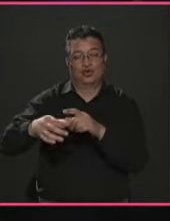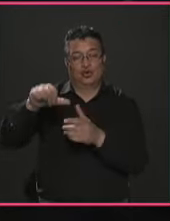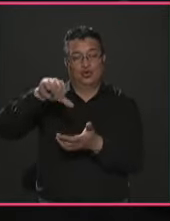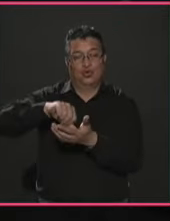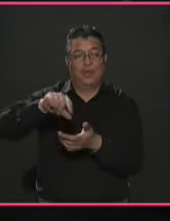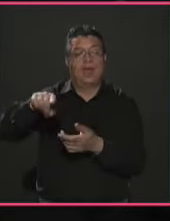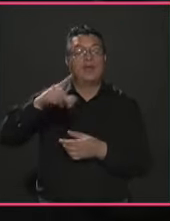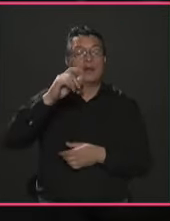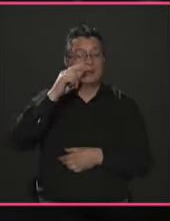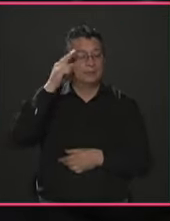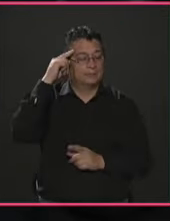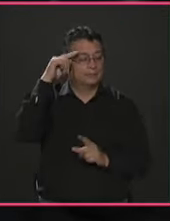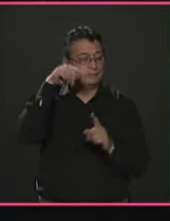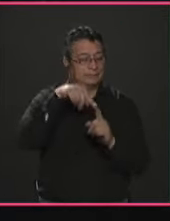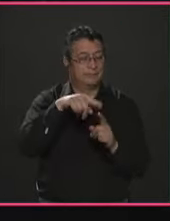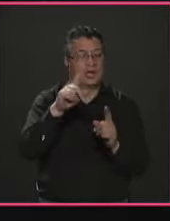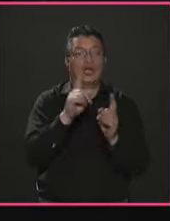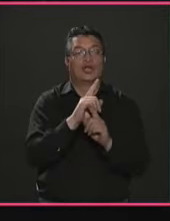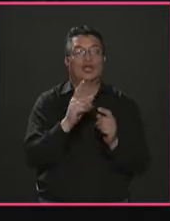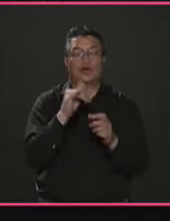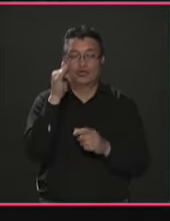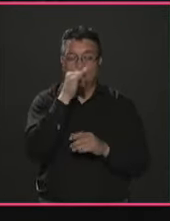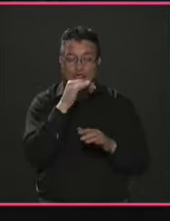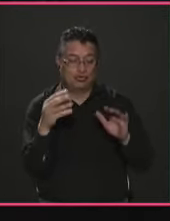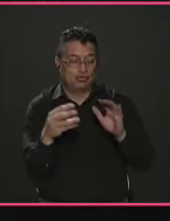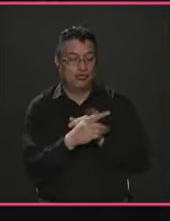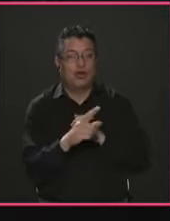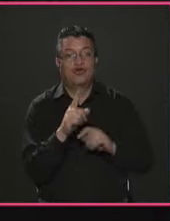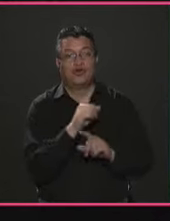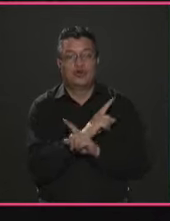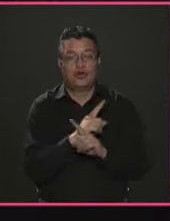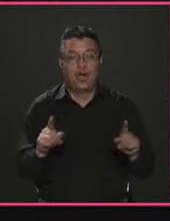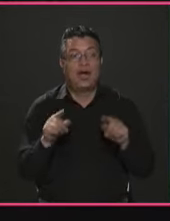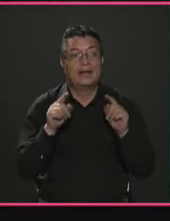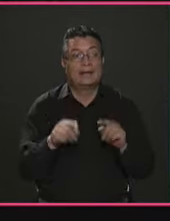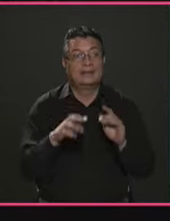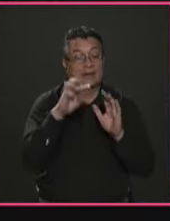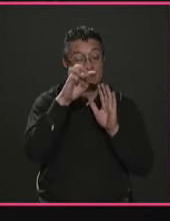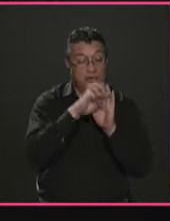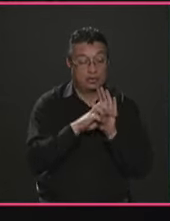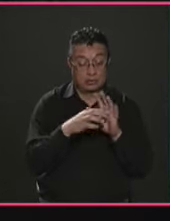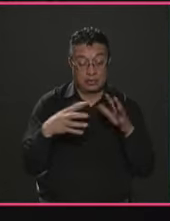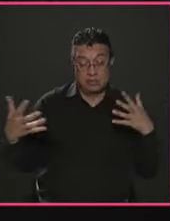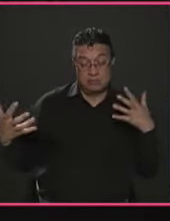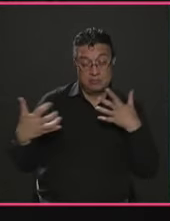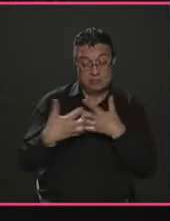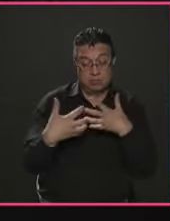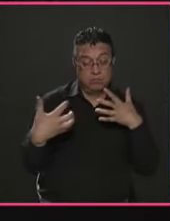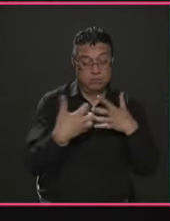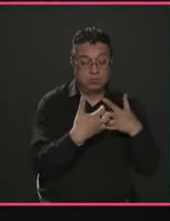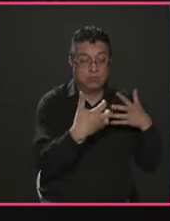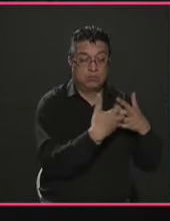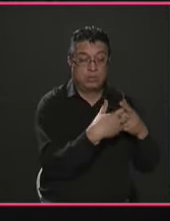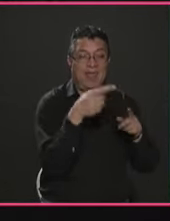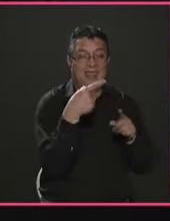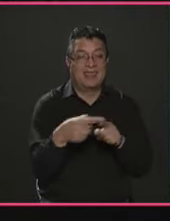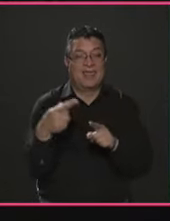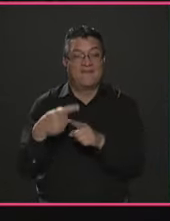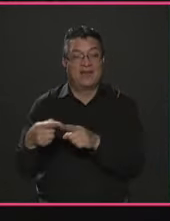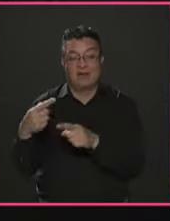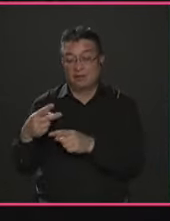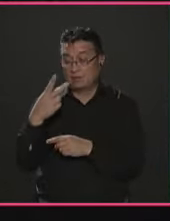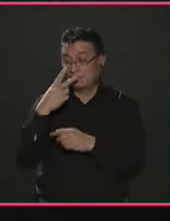emisiones en este en esta zona y este es un proyecto donde se combinan diferentes como pueden ver